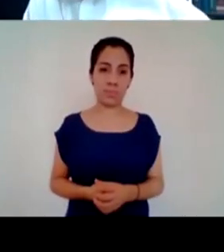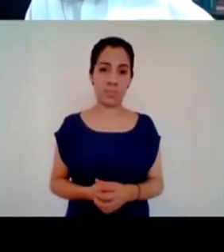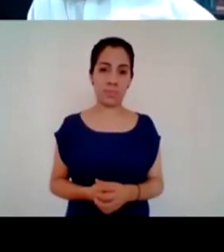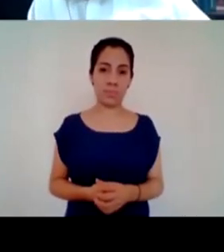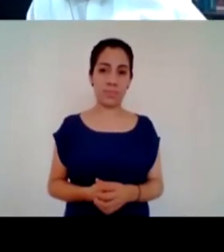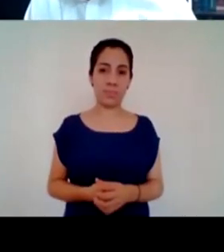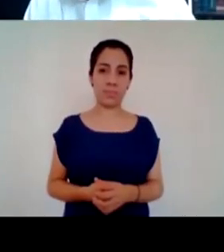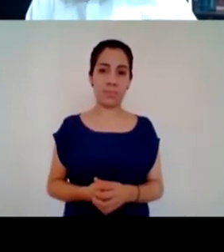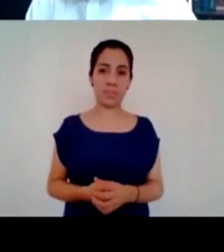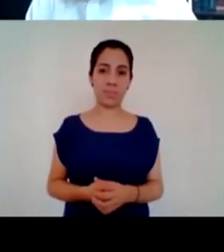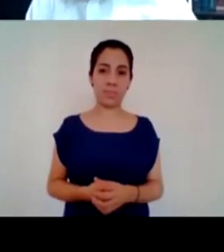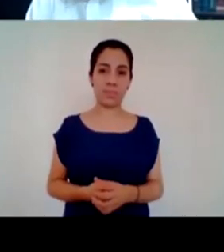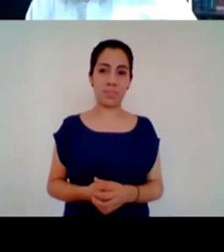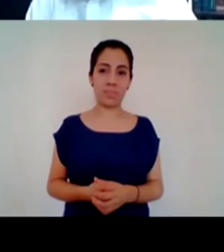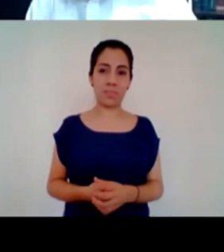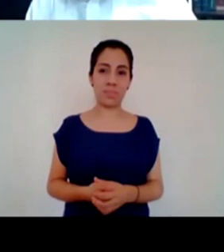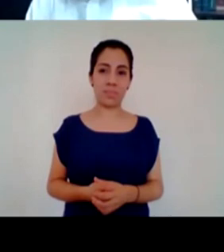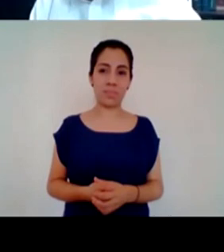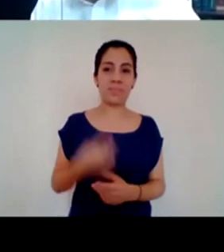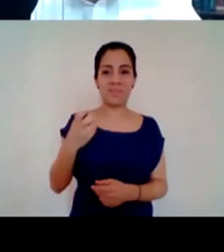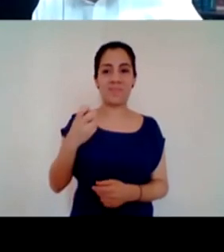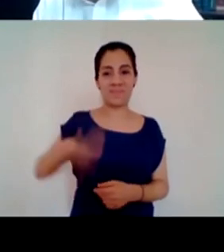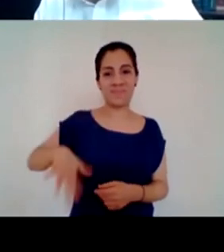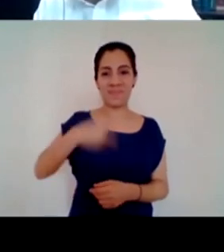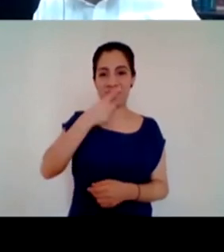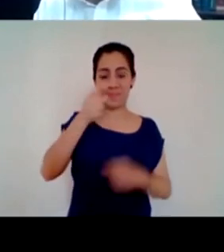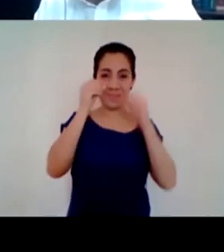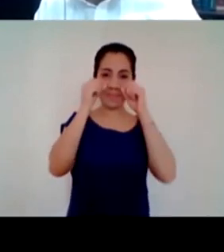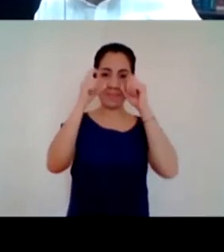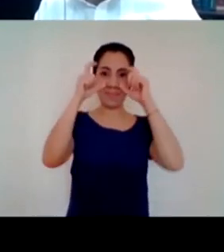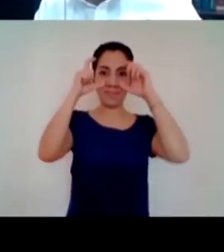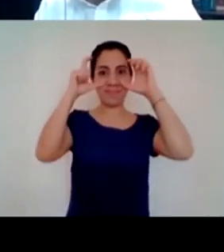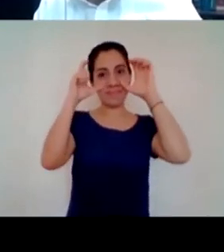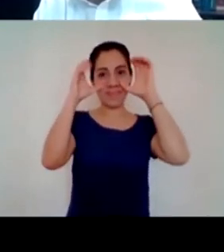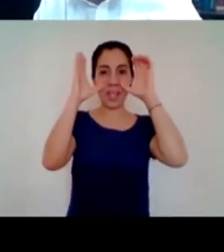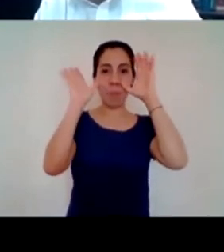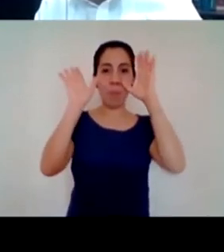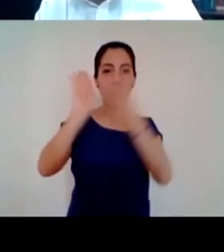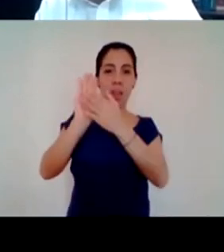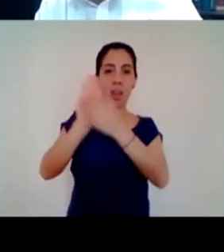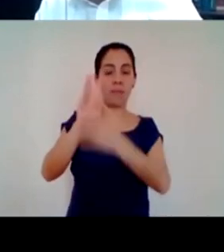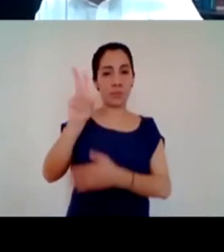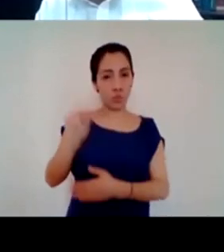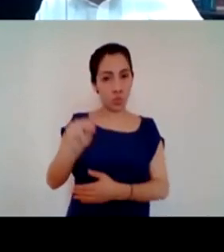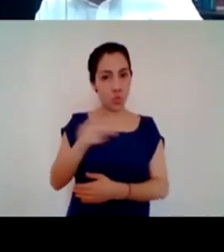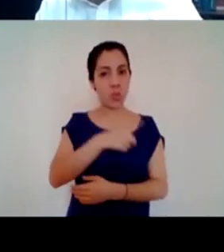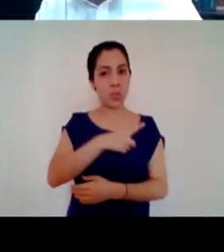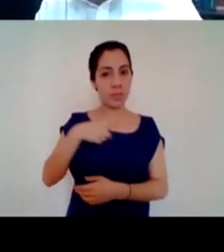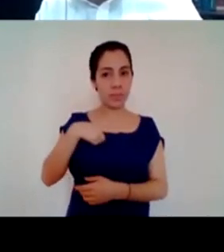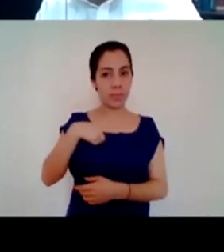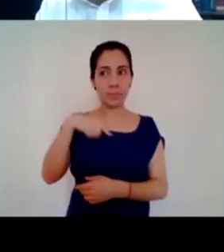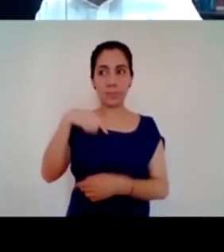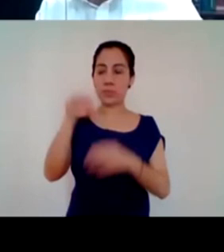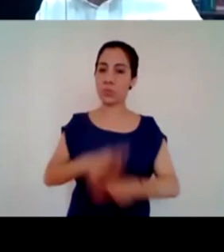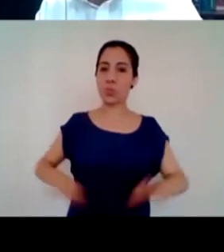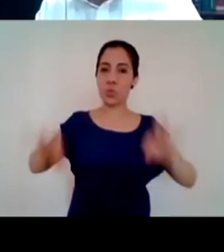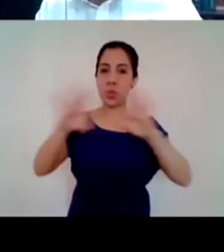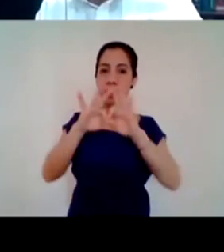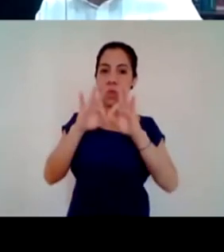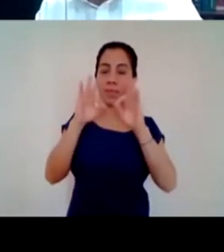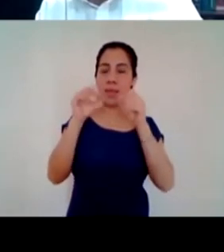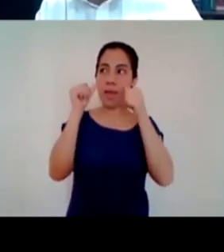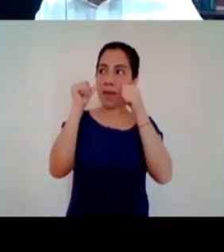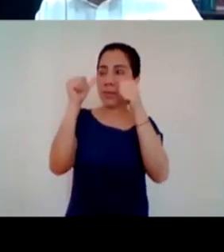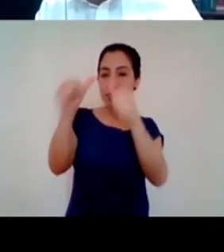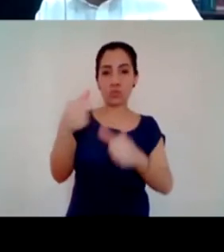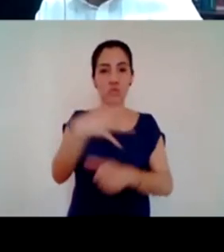hacernos de los ojos, que te salió espontánea, de los ojos gruesos. Claro, hay que tener la mirada fina en el detalle, más allá de la ley, más